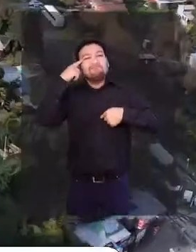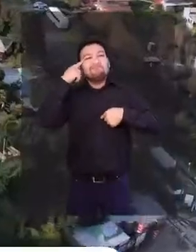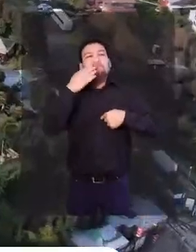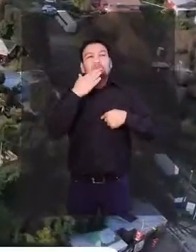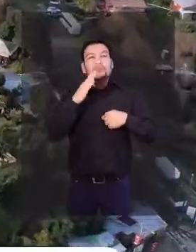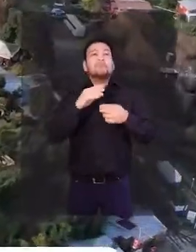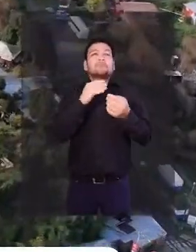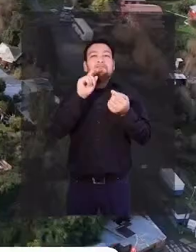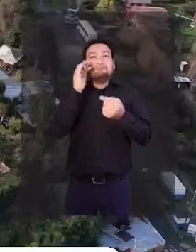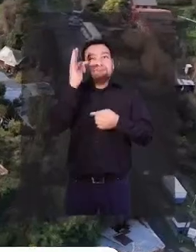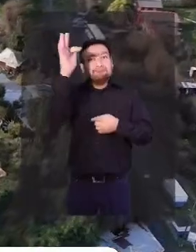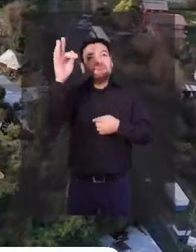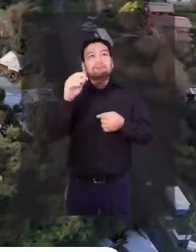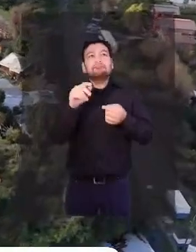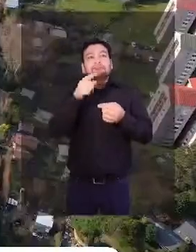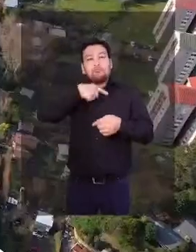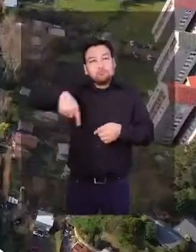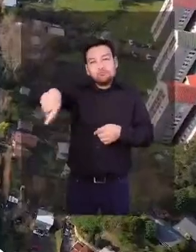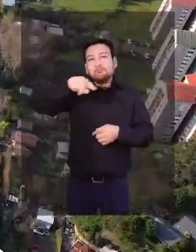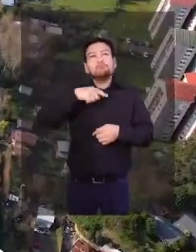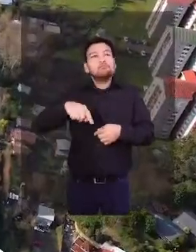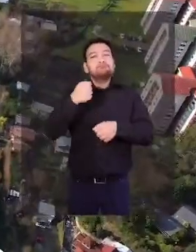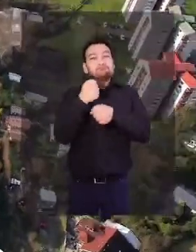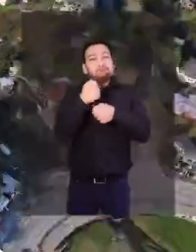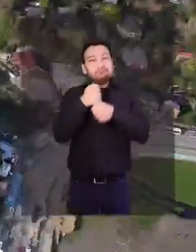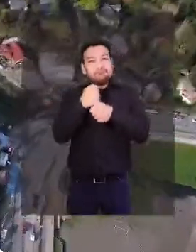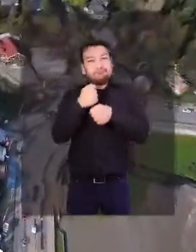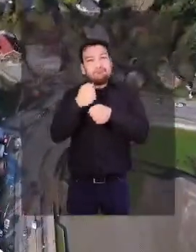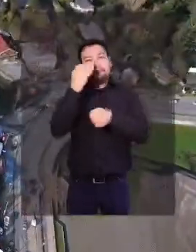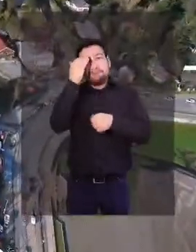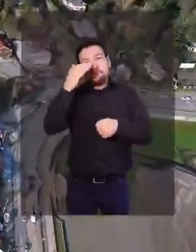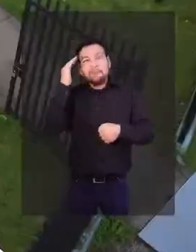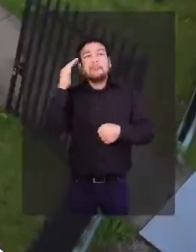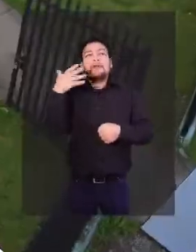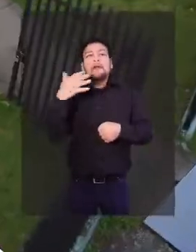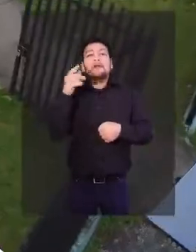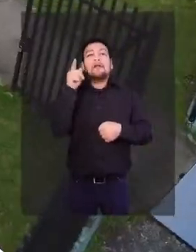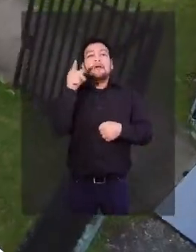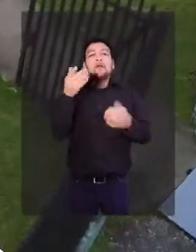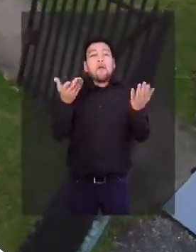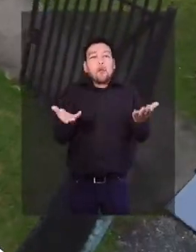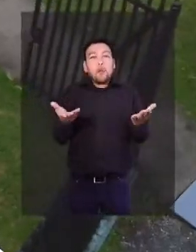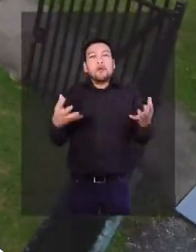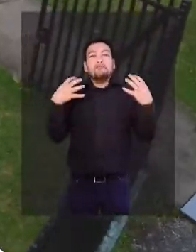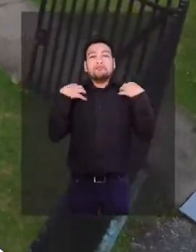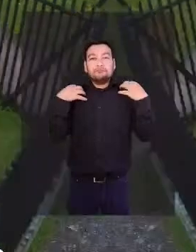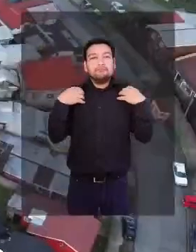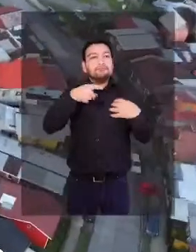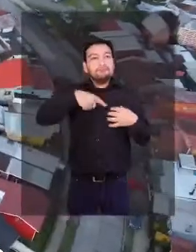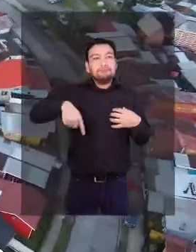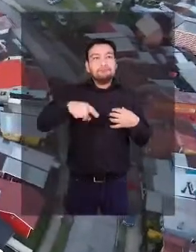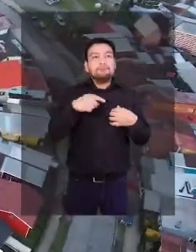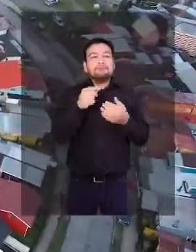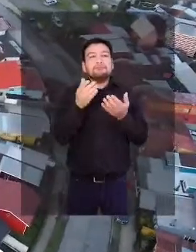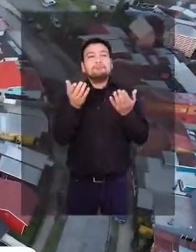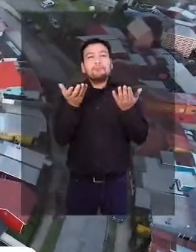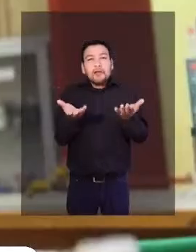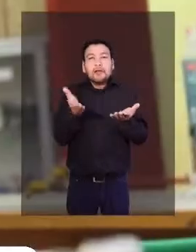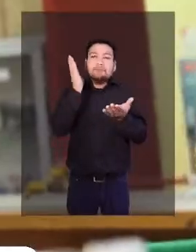educación superior en la región, consolidándonos como un centro académico de relevancia en la capital